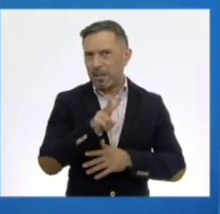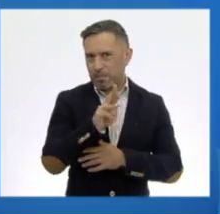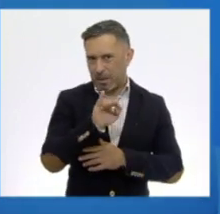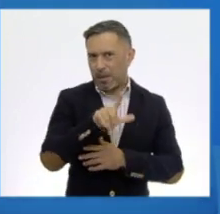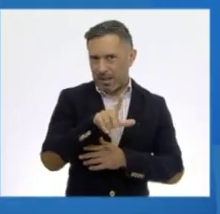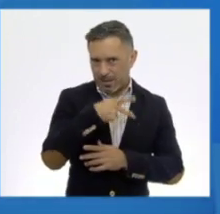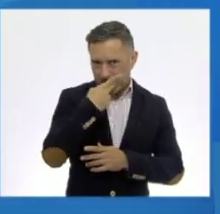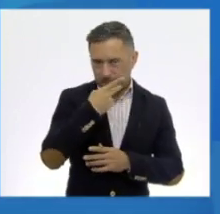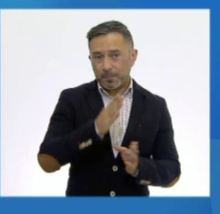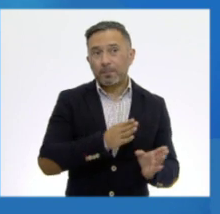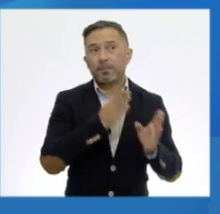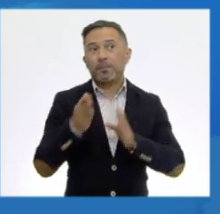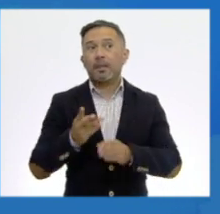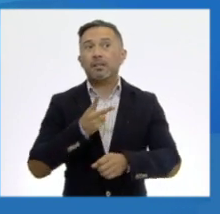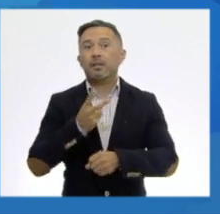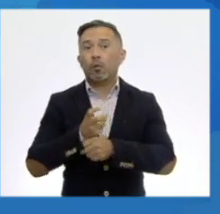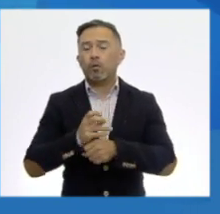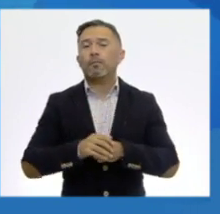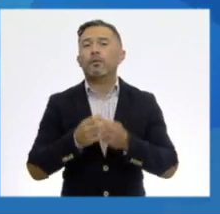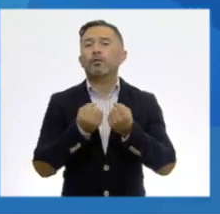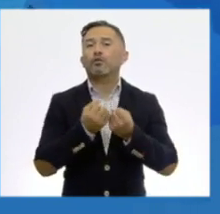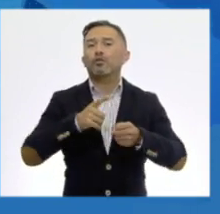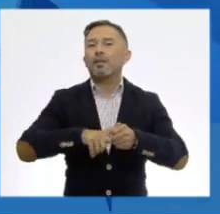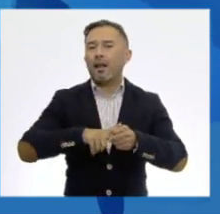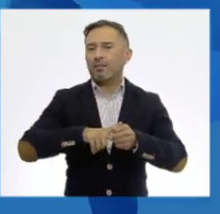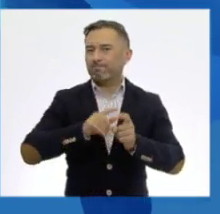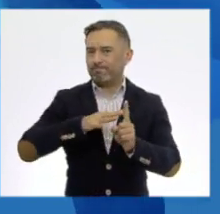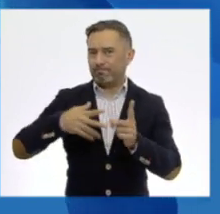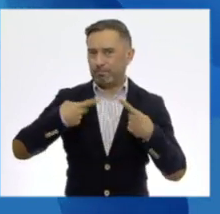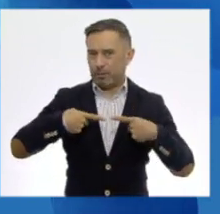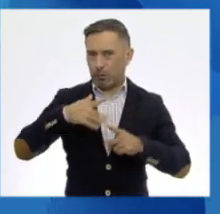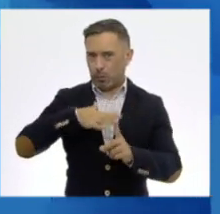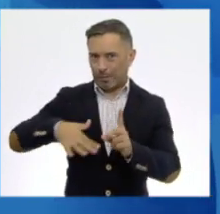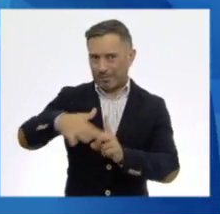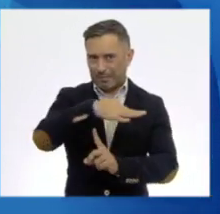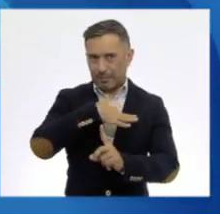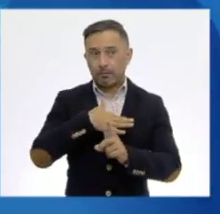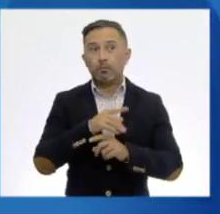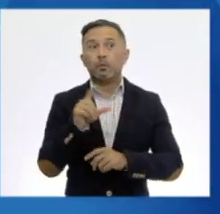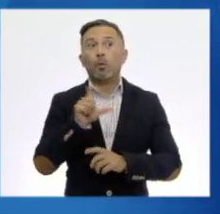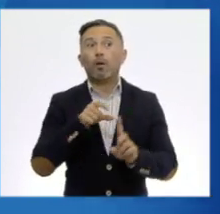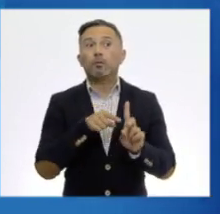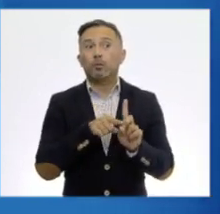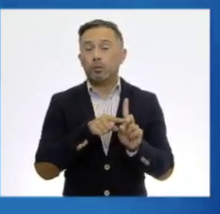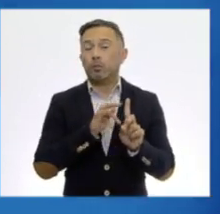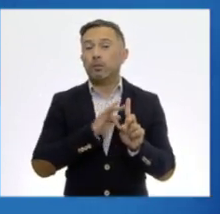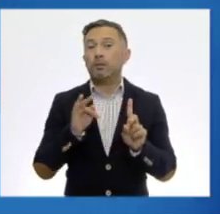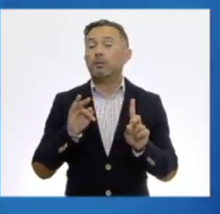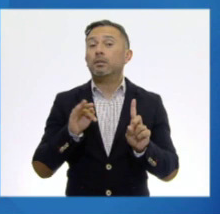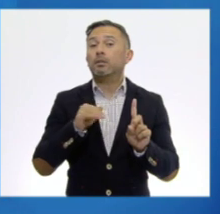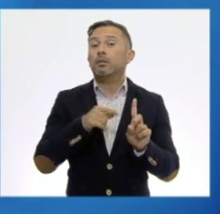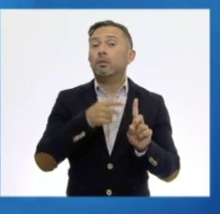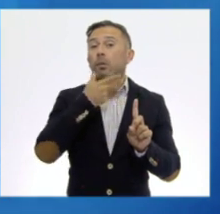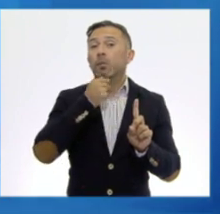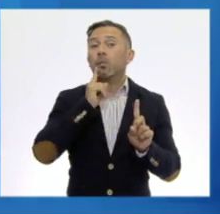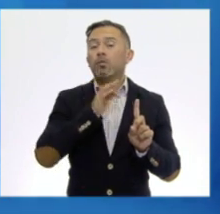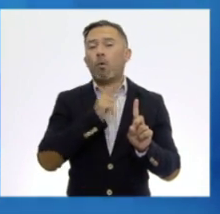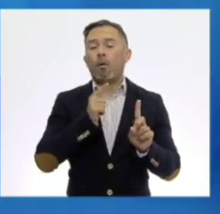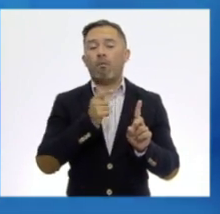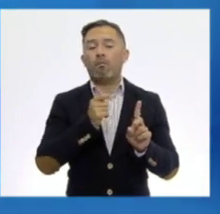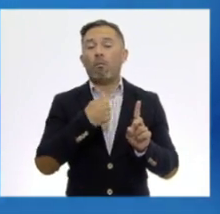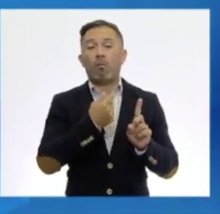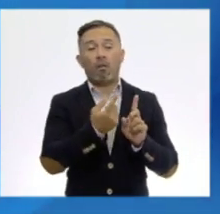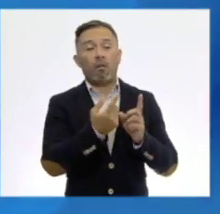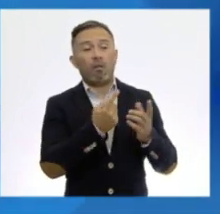rompen las relaciones de una alumna o alumno con otro u otros alumnos. Lo obligan a separarse del